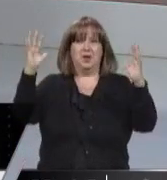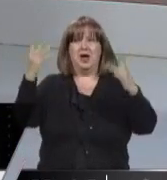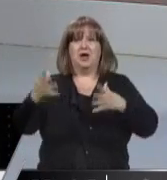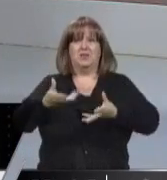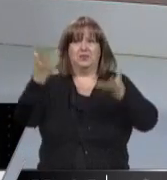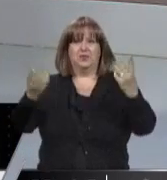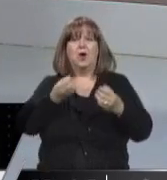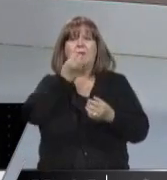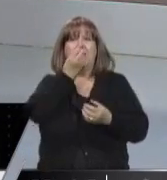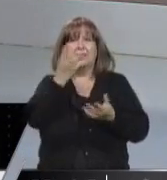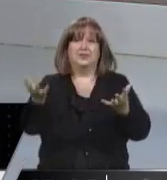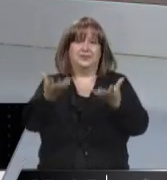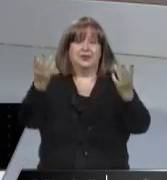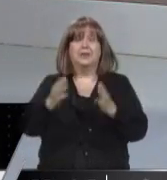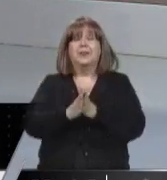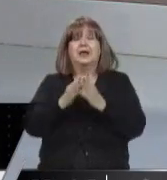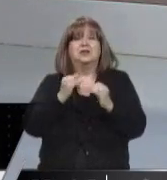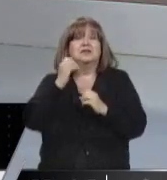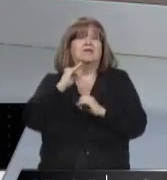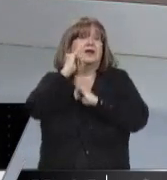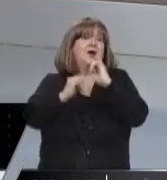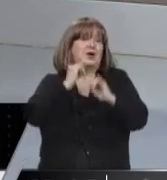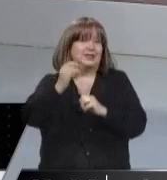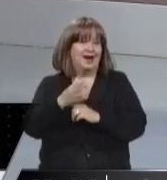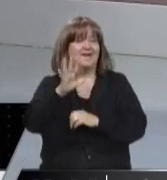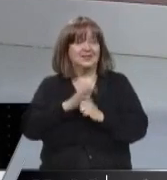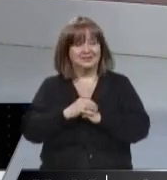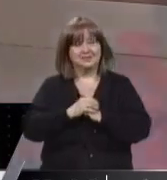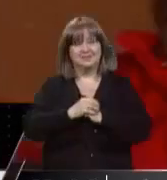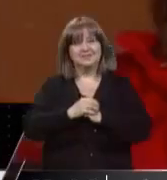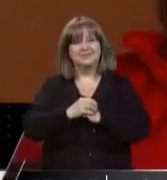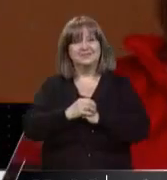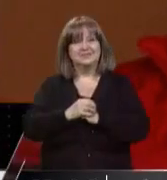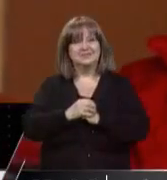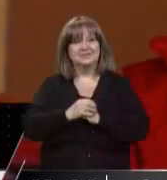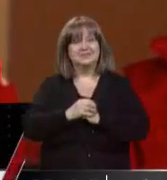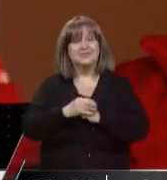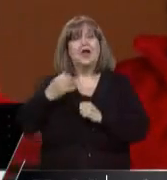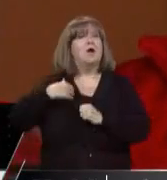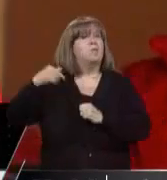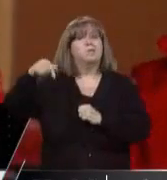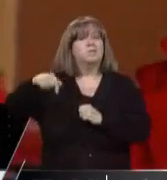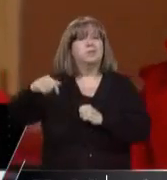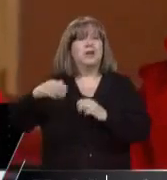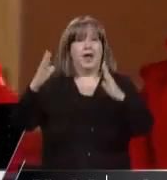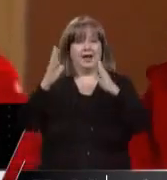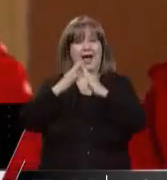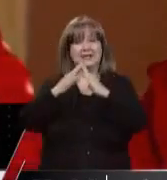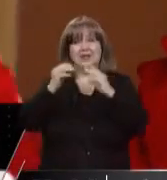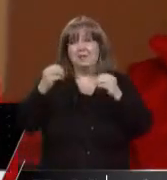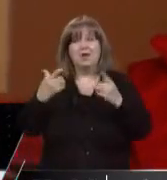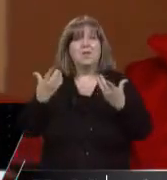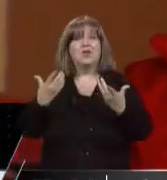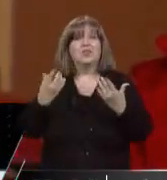haciendo es encararlo de otra manera para llegar a la gente. Claro. Vamos a verlo. Hemos llegado hasta la casa de los